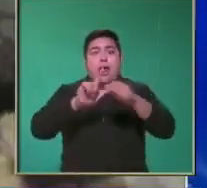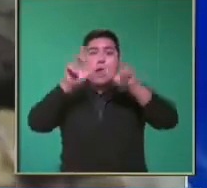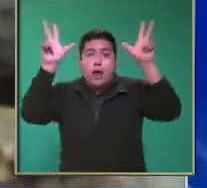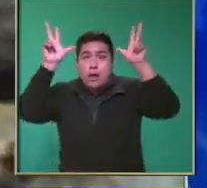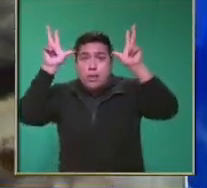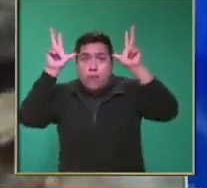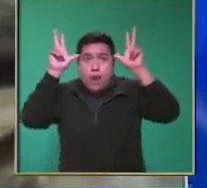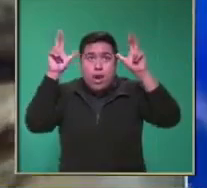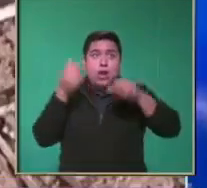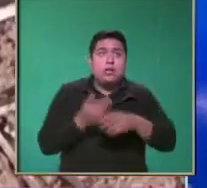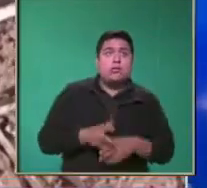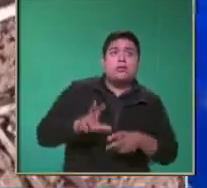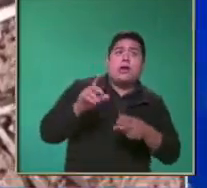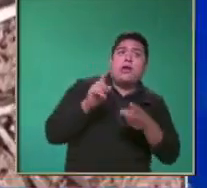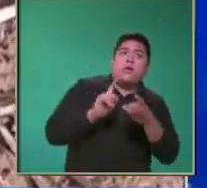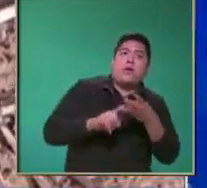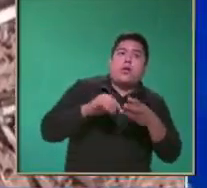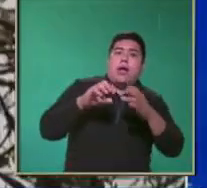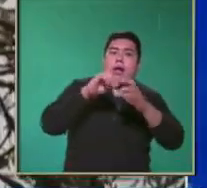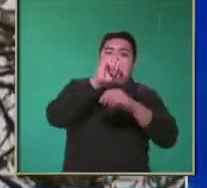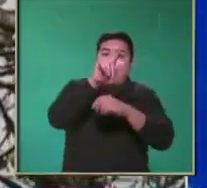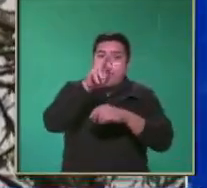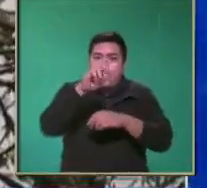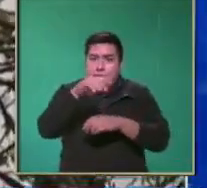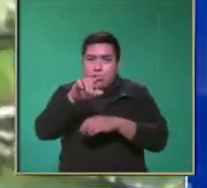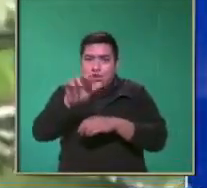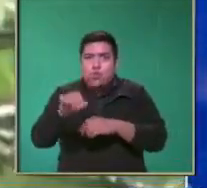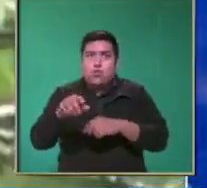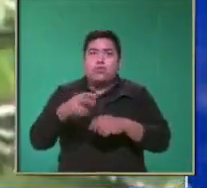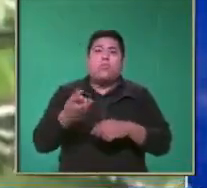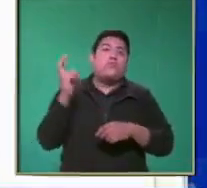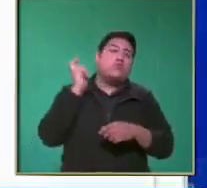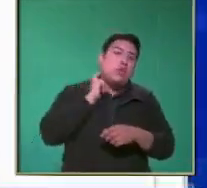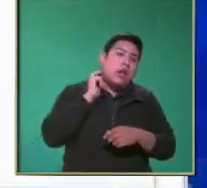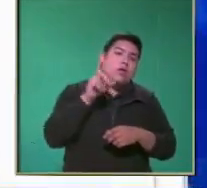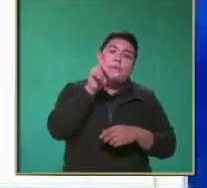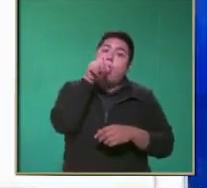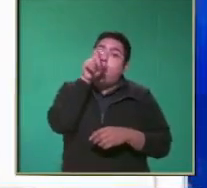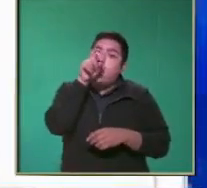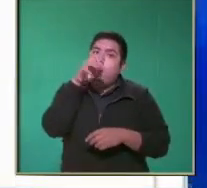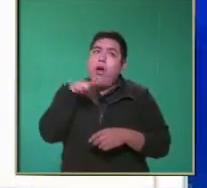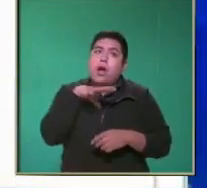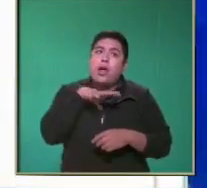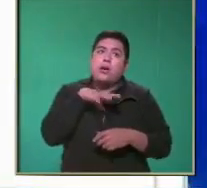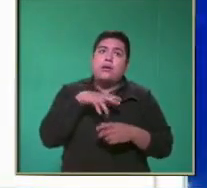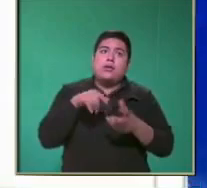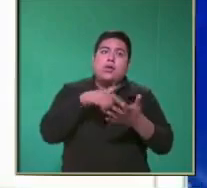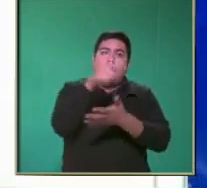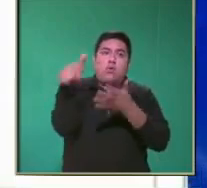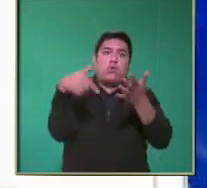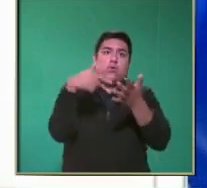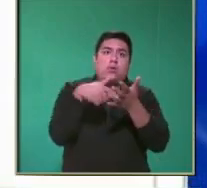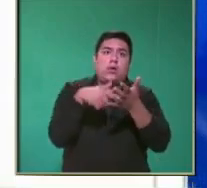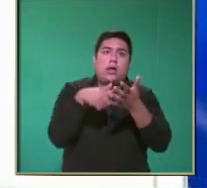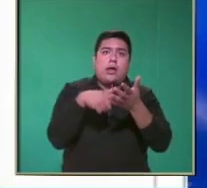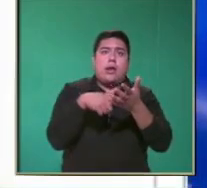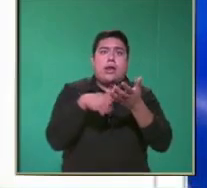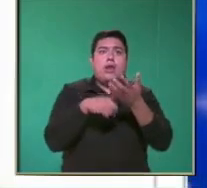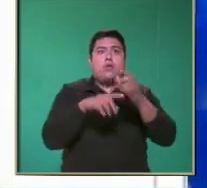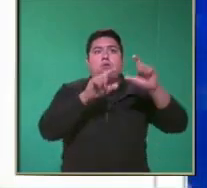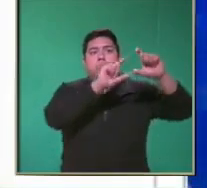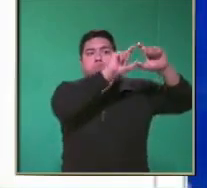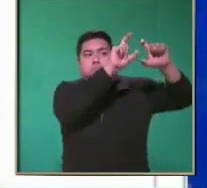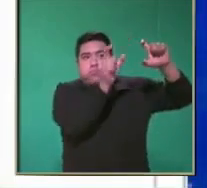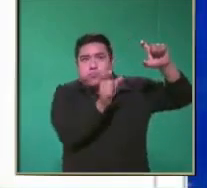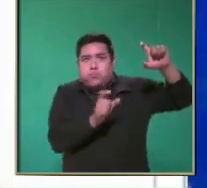blanca, jaguarundis, armadillos, murciélagos y pericos. Se ubica en las costas del Pacífico,